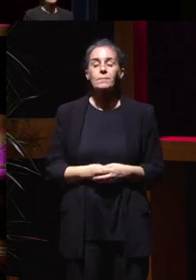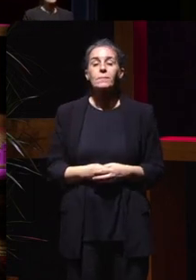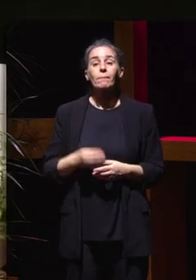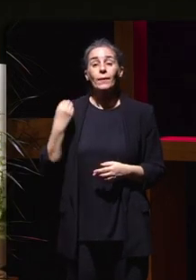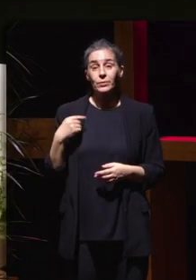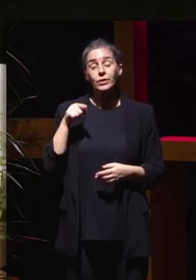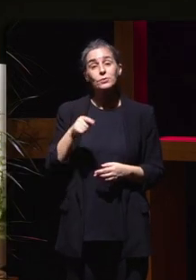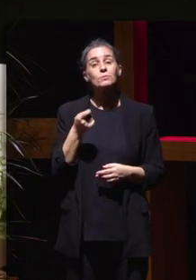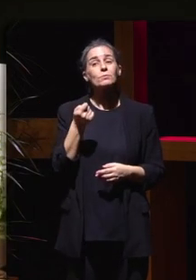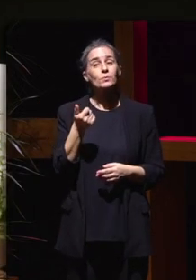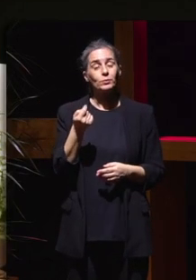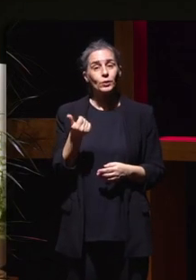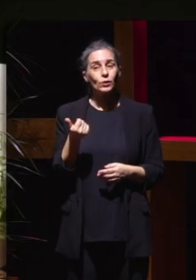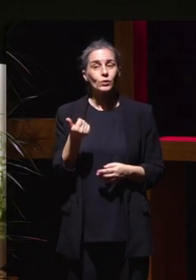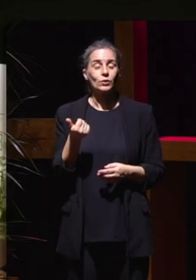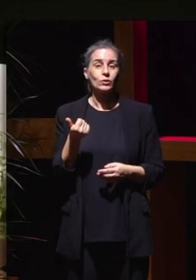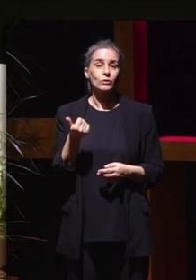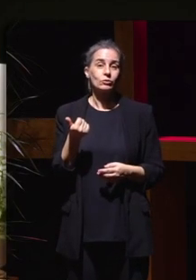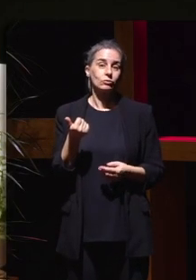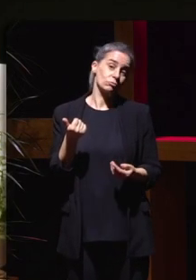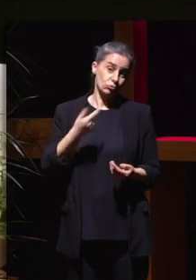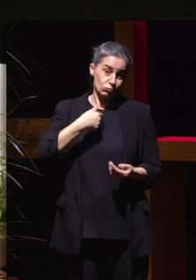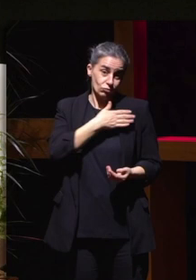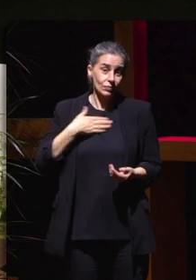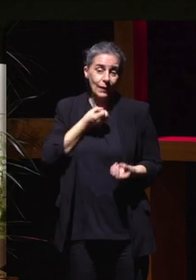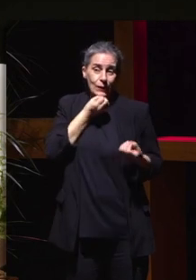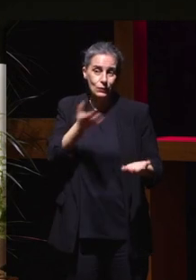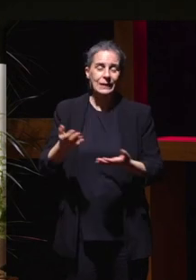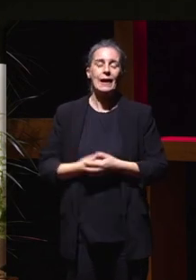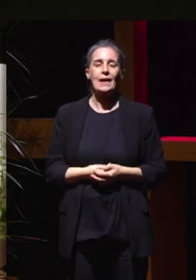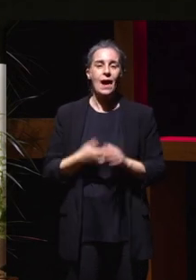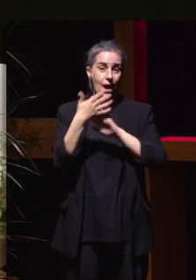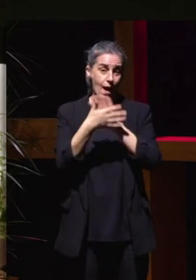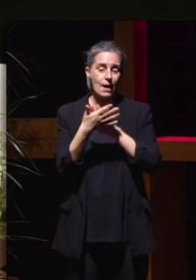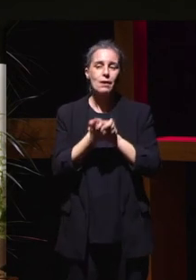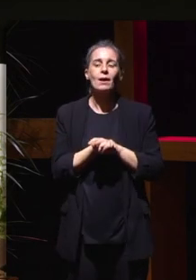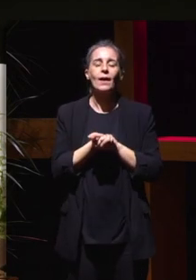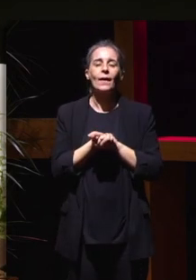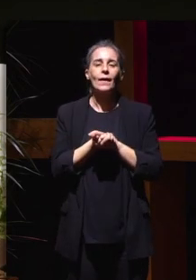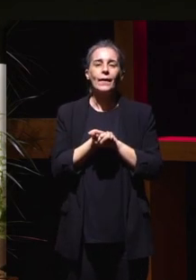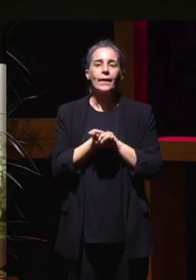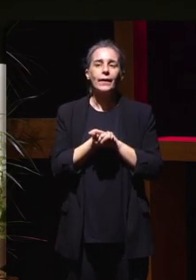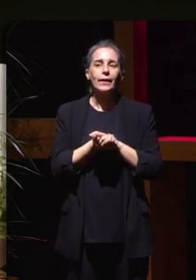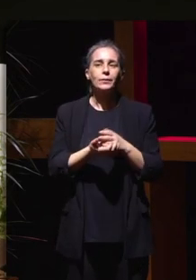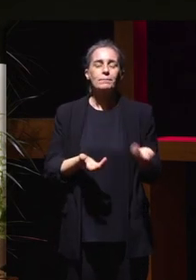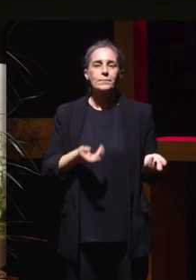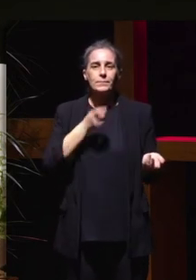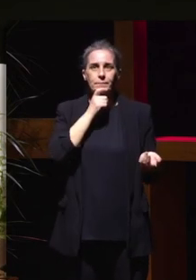un poco pues lo que lo que quería falareu da de cómo